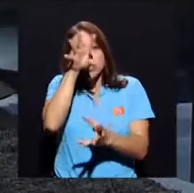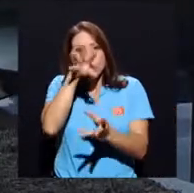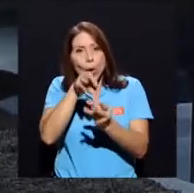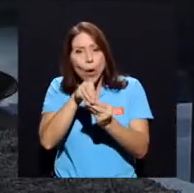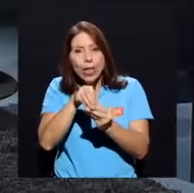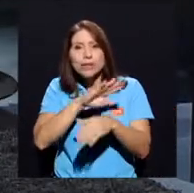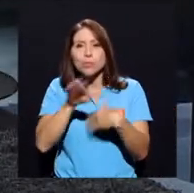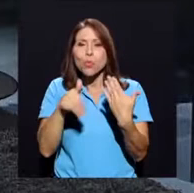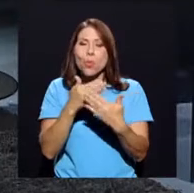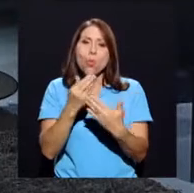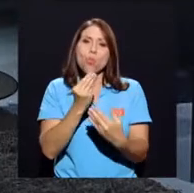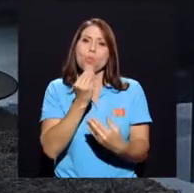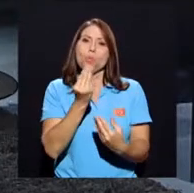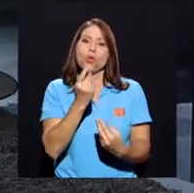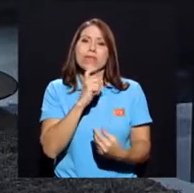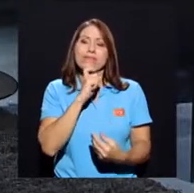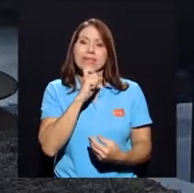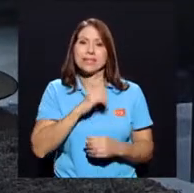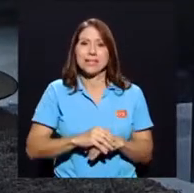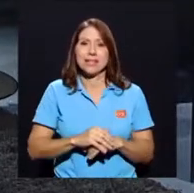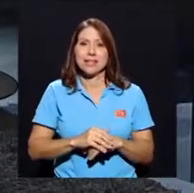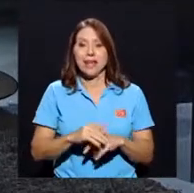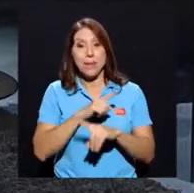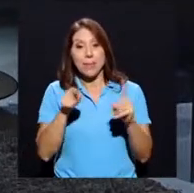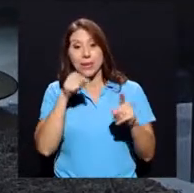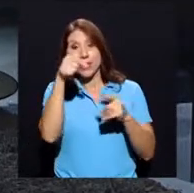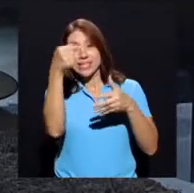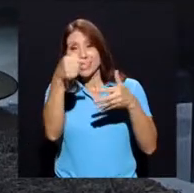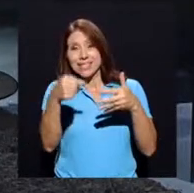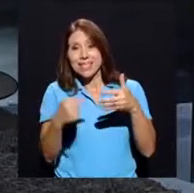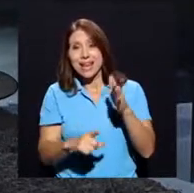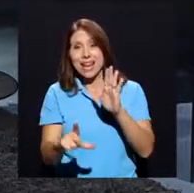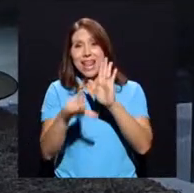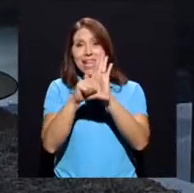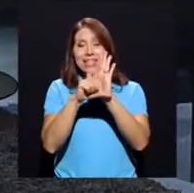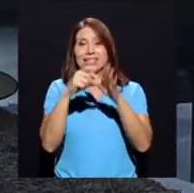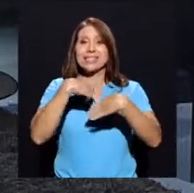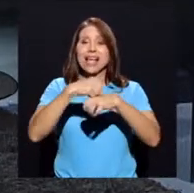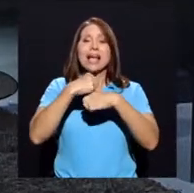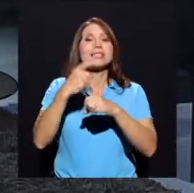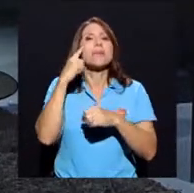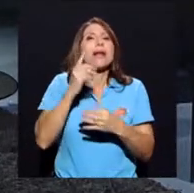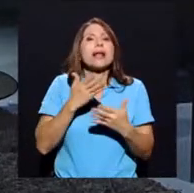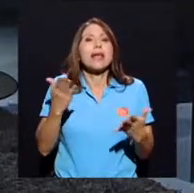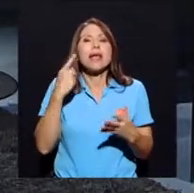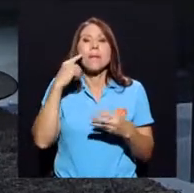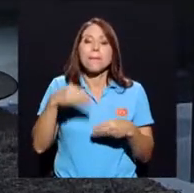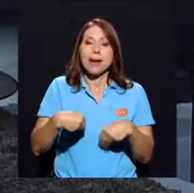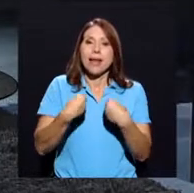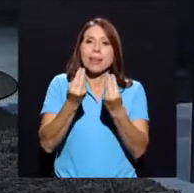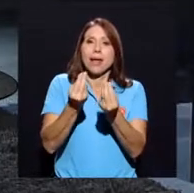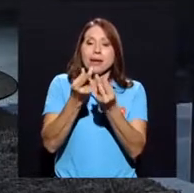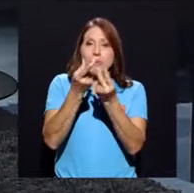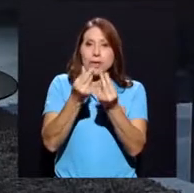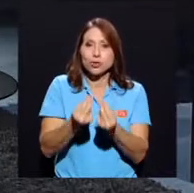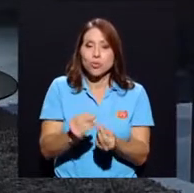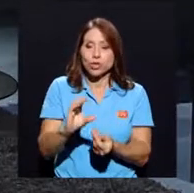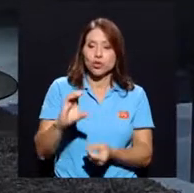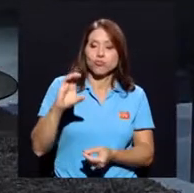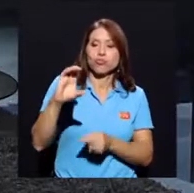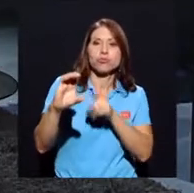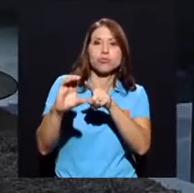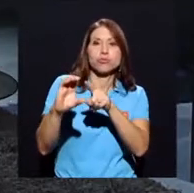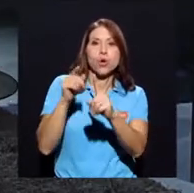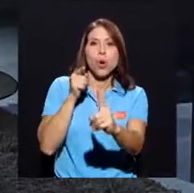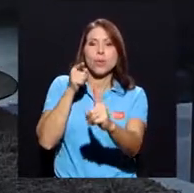que se crean para asignar el presupuesto a fines específicos en algunas ocasiones